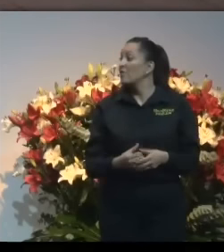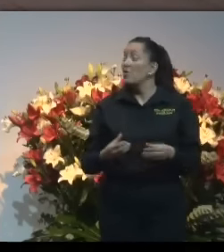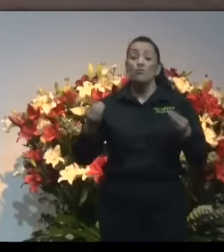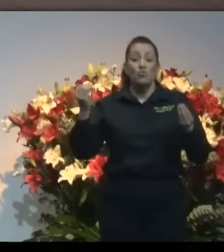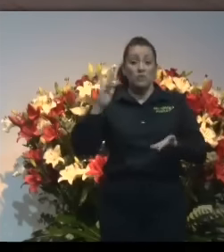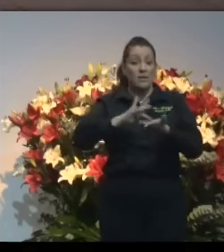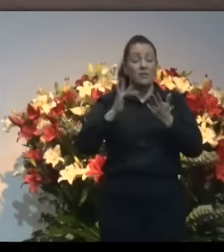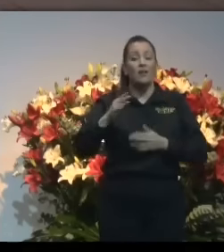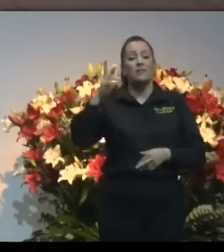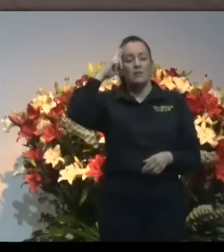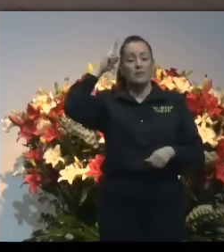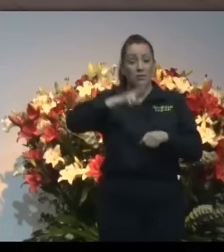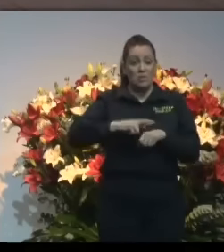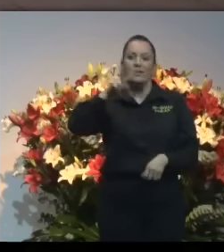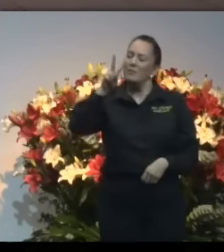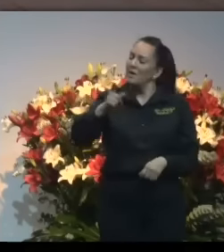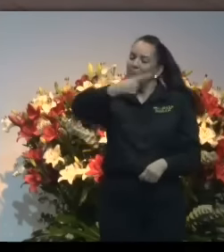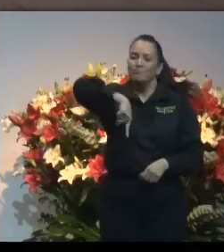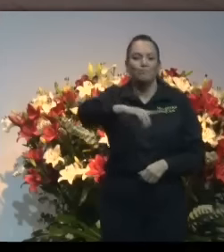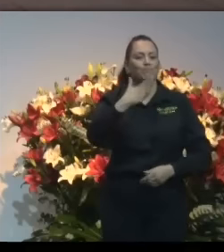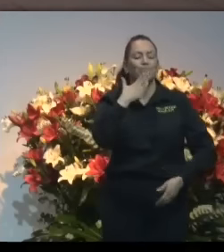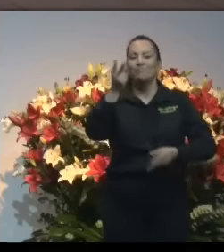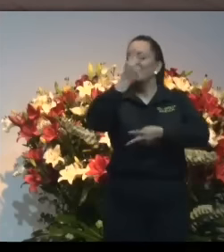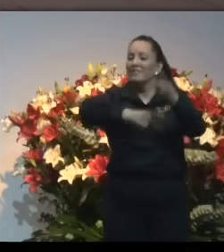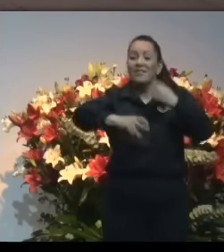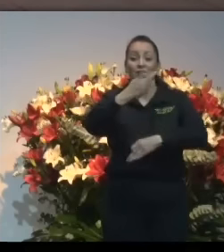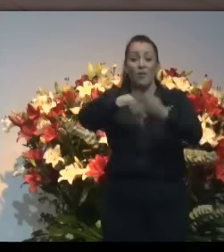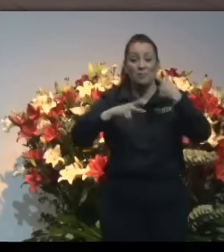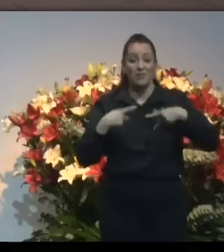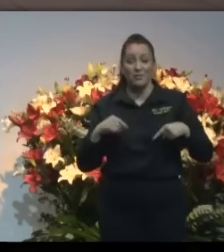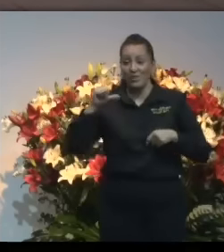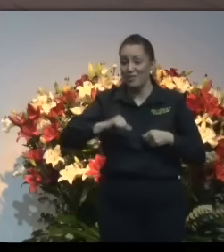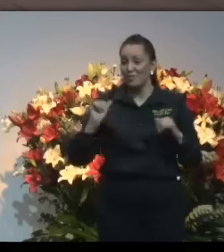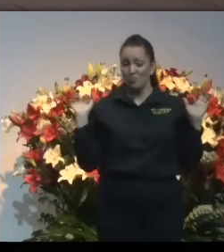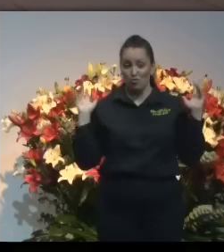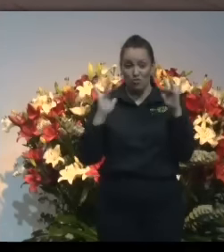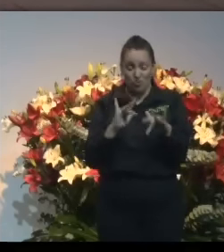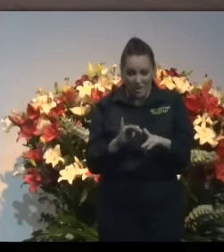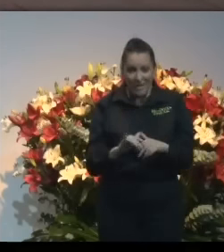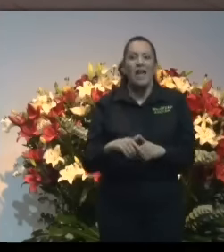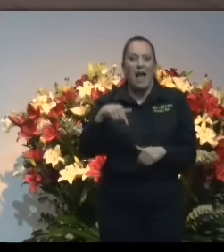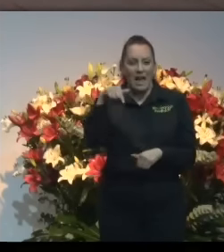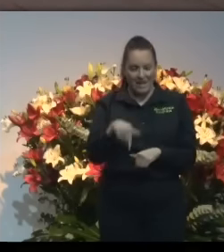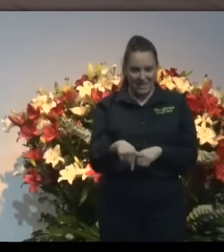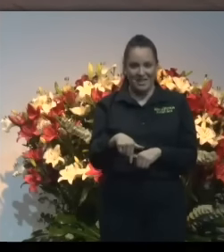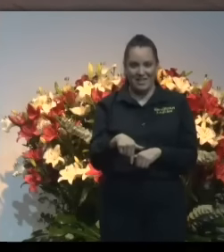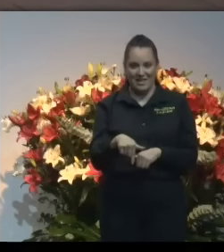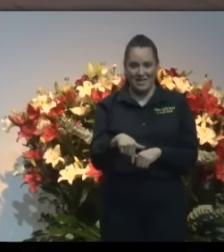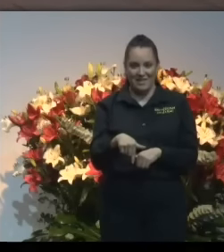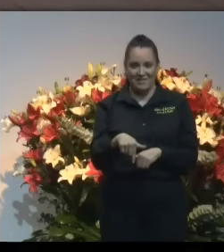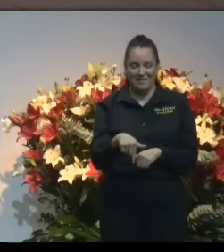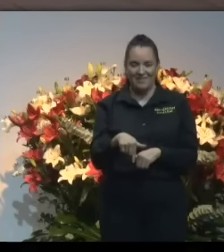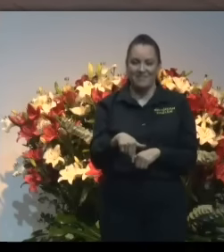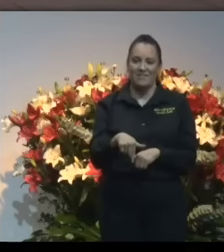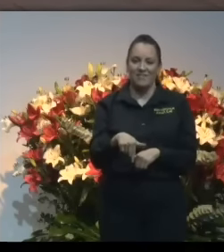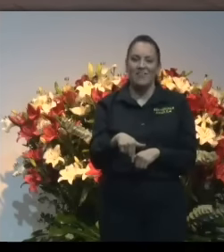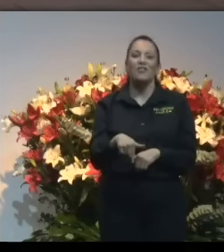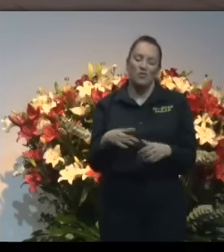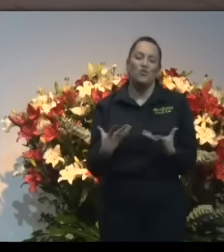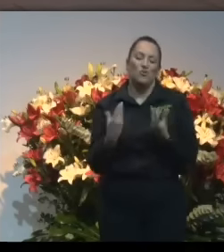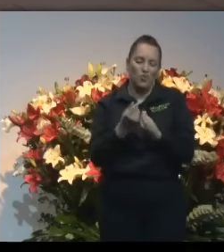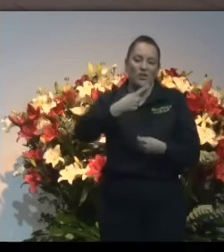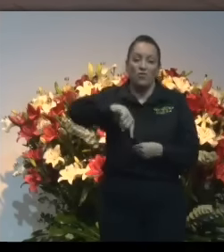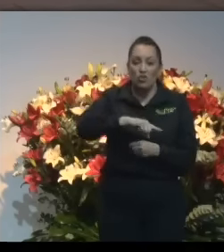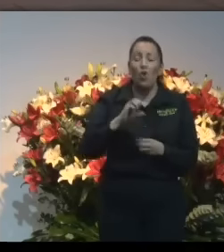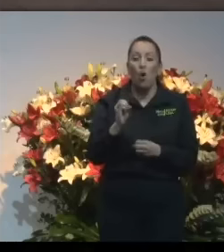Muchas gracias, rector, y le damos la bienvenida a todos los que nos acompañan hoy, ya sea de forma presente, con nosotros o de